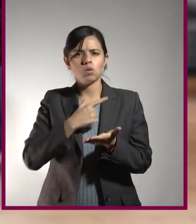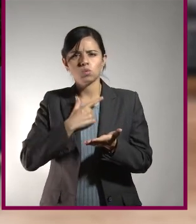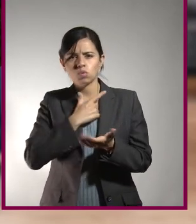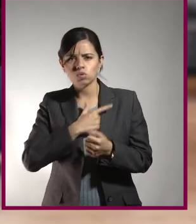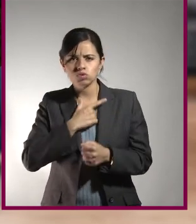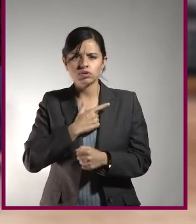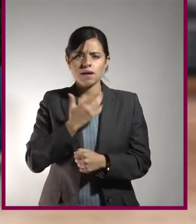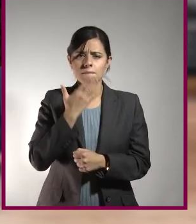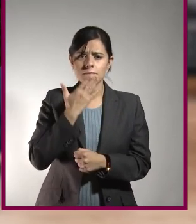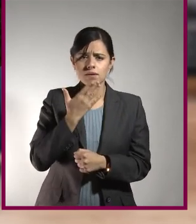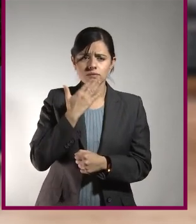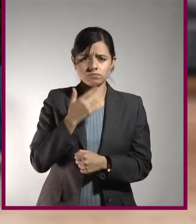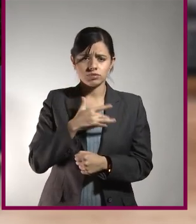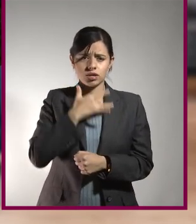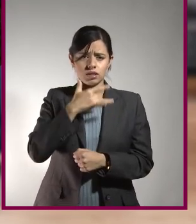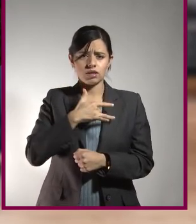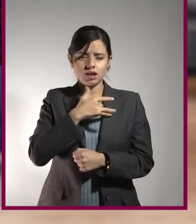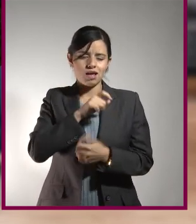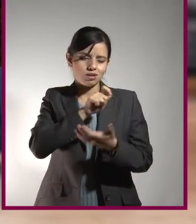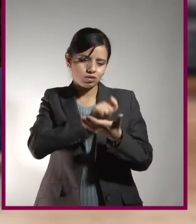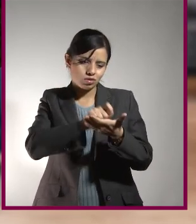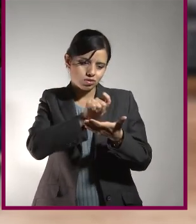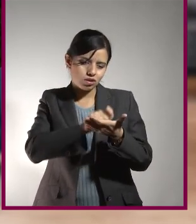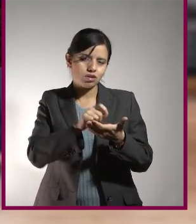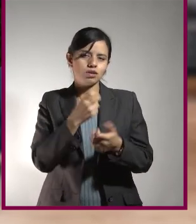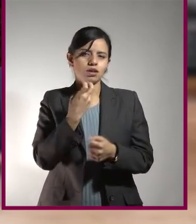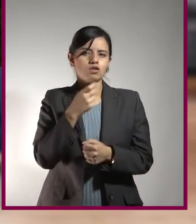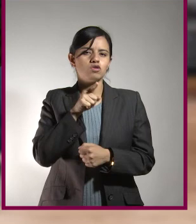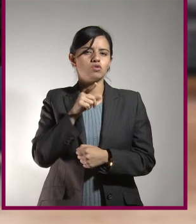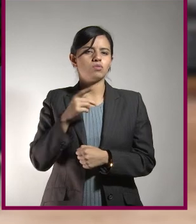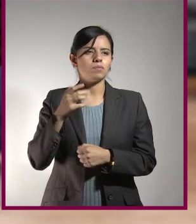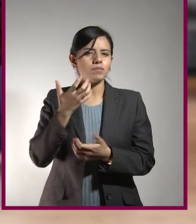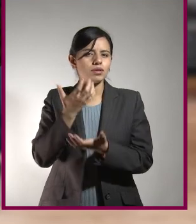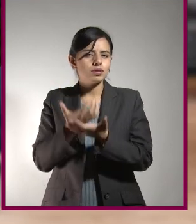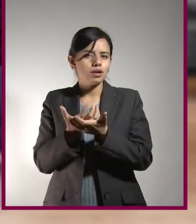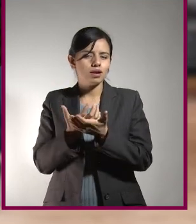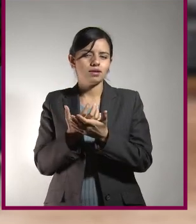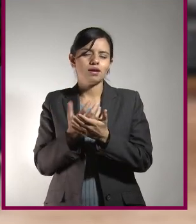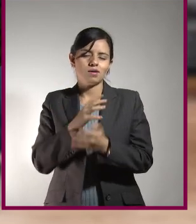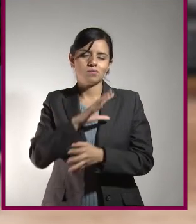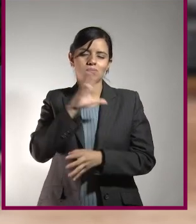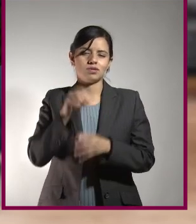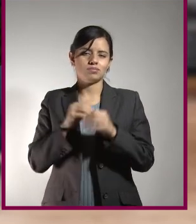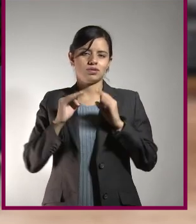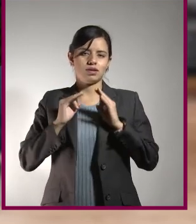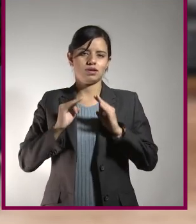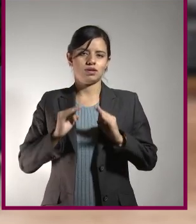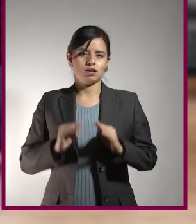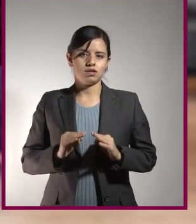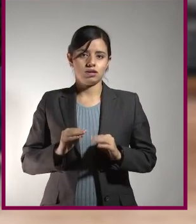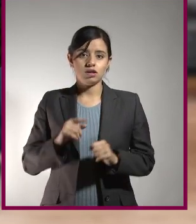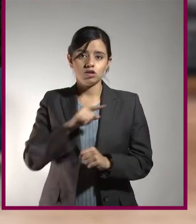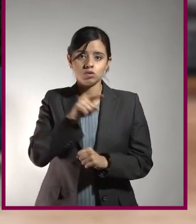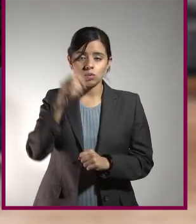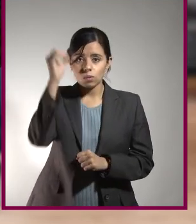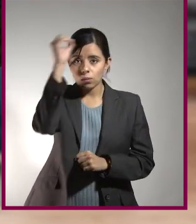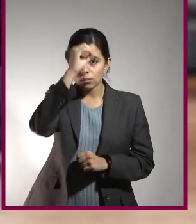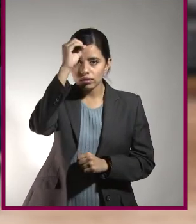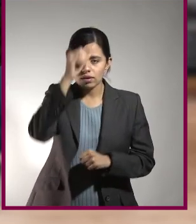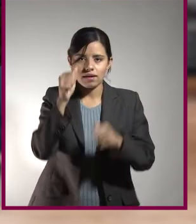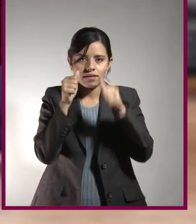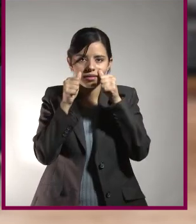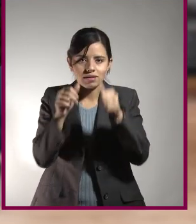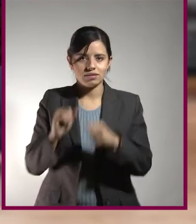aquello que te hace sentir bien para que tus momentos de ocio sean una experiencia plena. No olvides que nos interesa escucharte, conocer tu